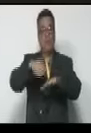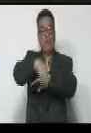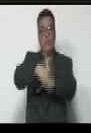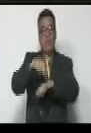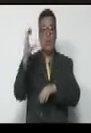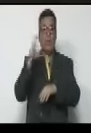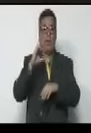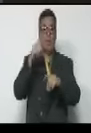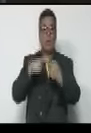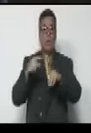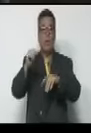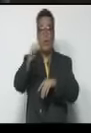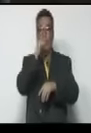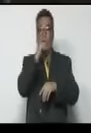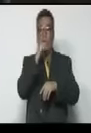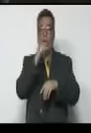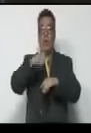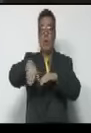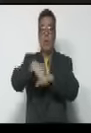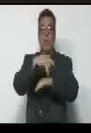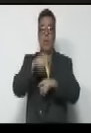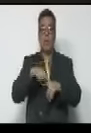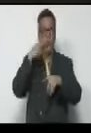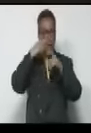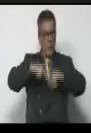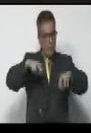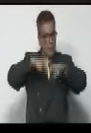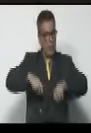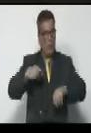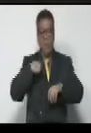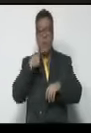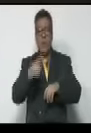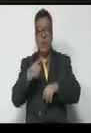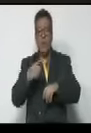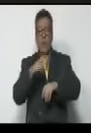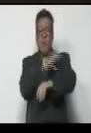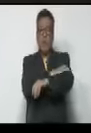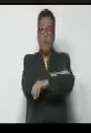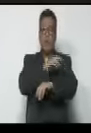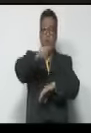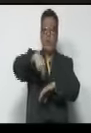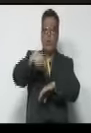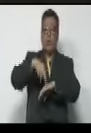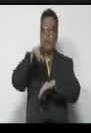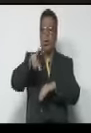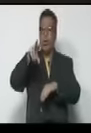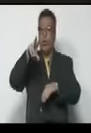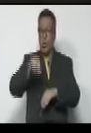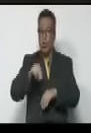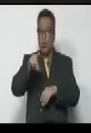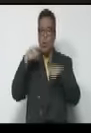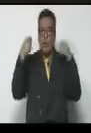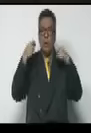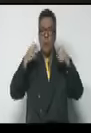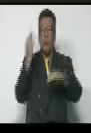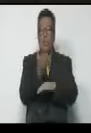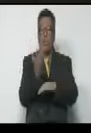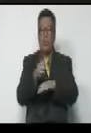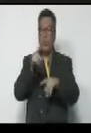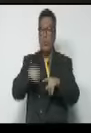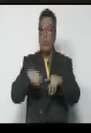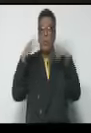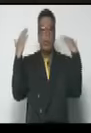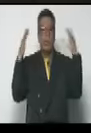de Caracas y bebiendo aguardiente en las Mercedes. Revisen bien de quién están hablando, porque esta oposición nacionalista no promueve sanciones, ni